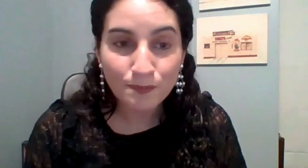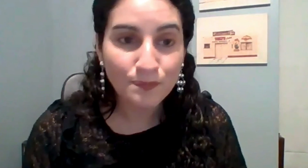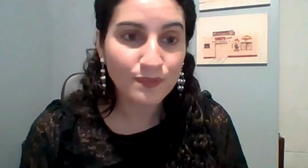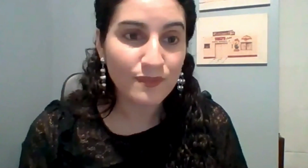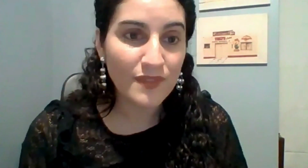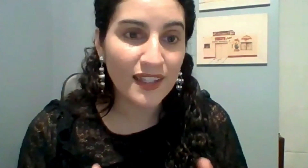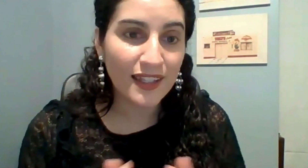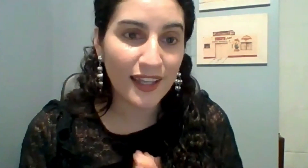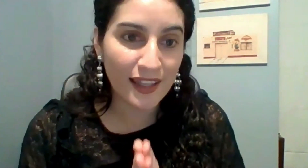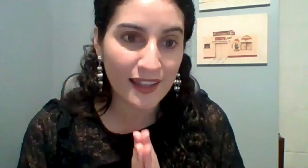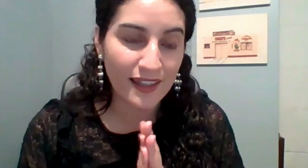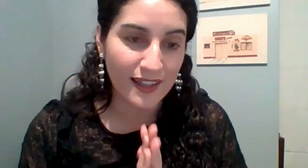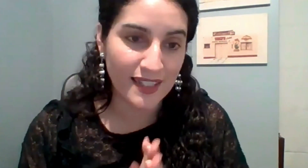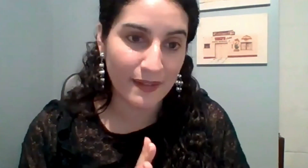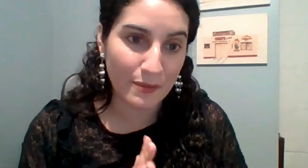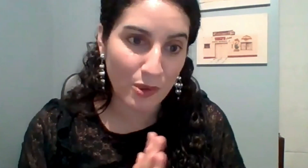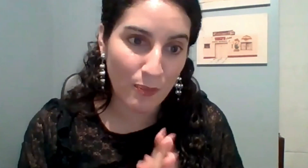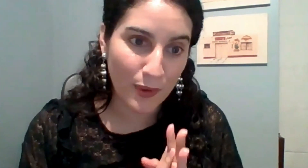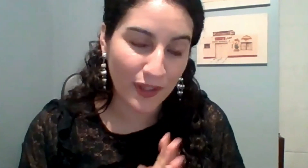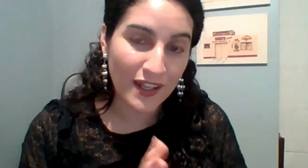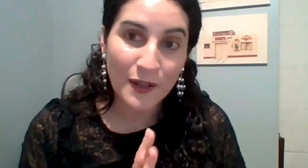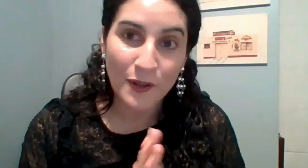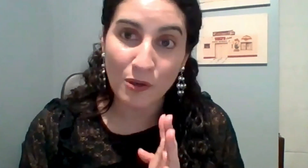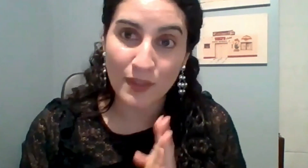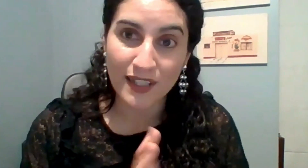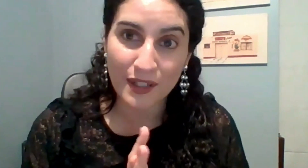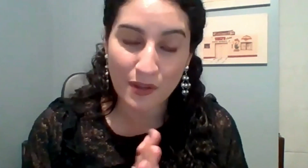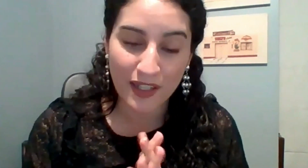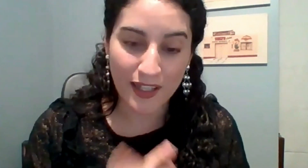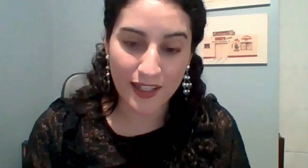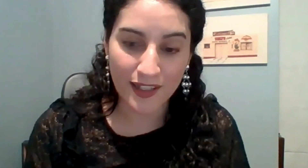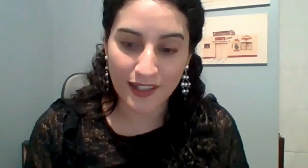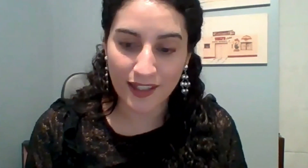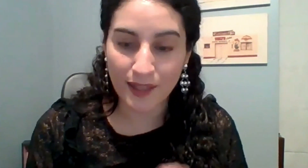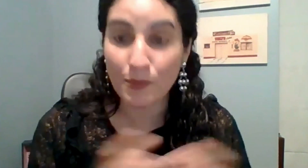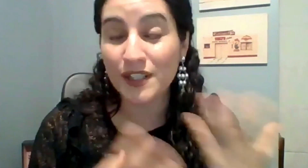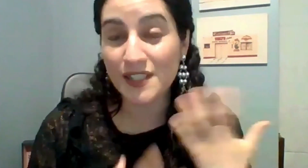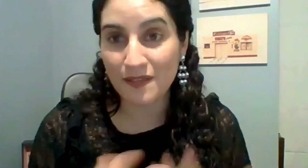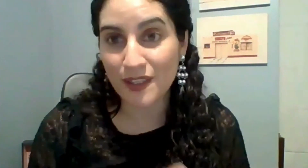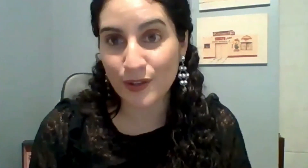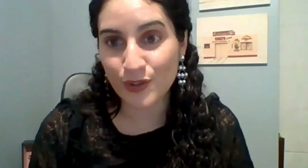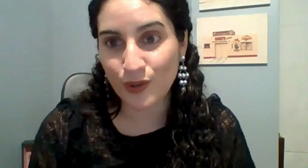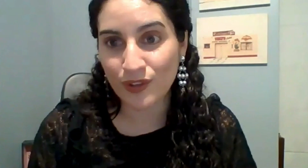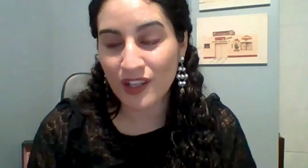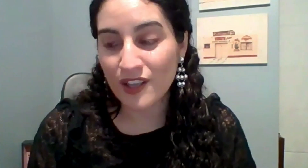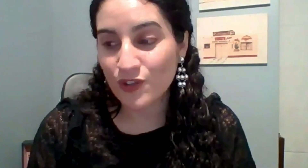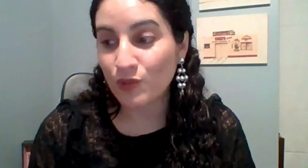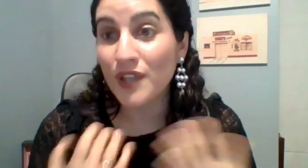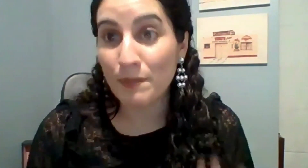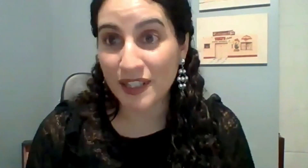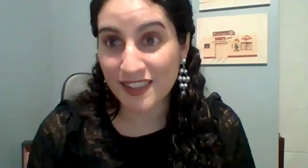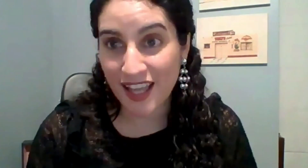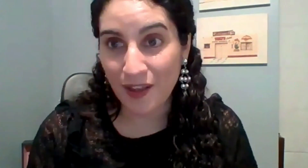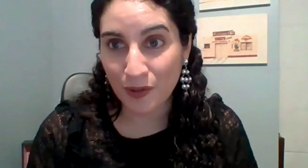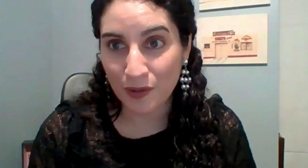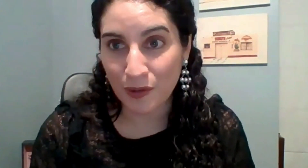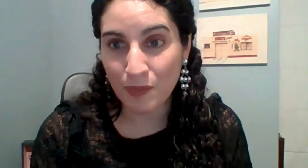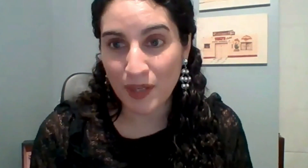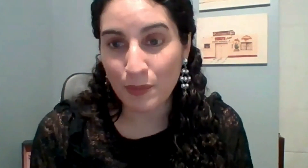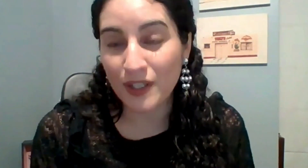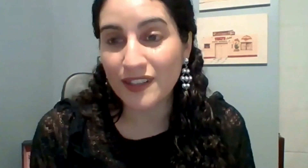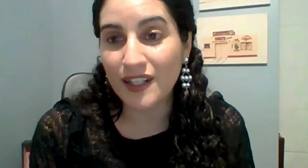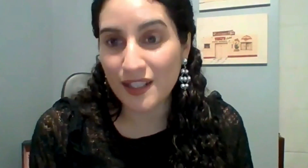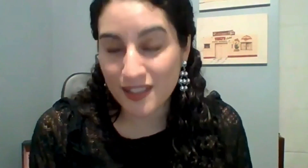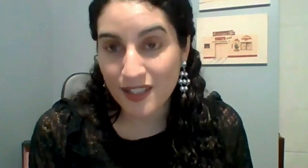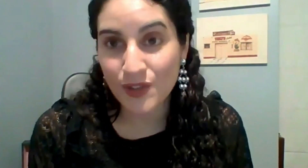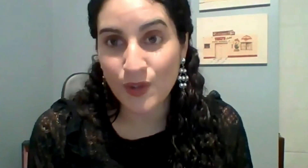específica, que sabemos por los comentarios que hemos recibido son muy apreciados, ¿no? Para